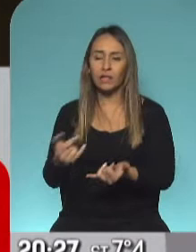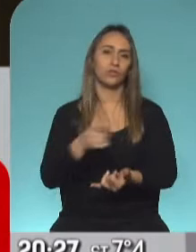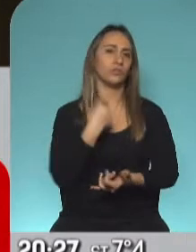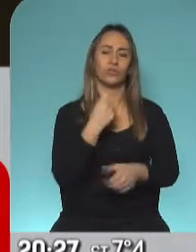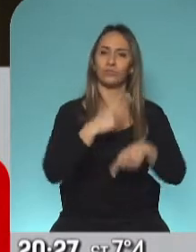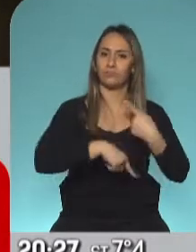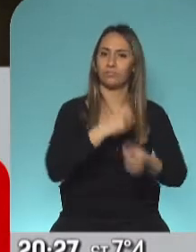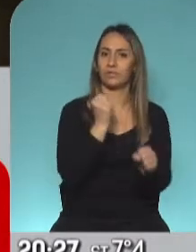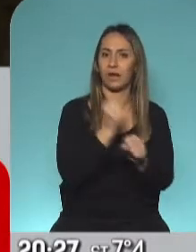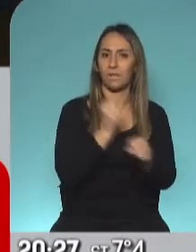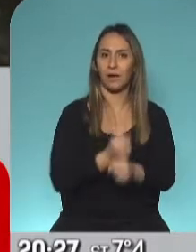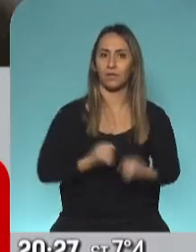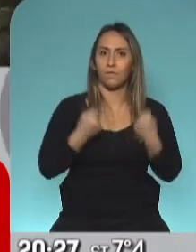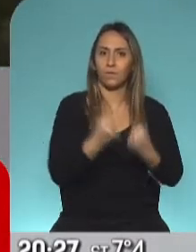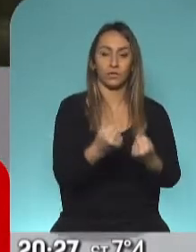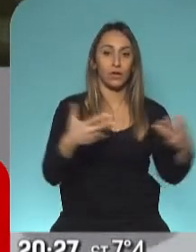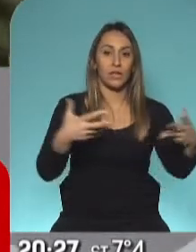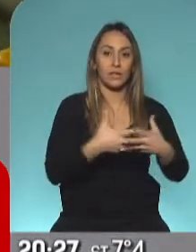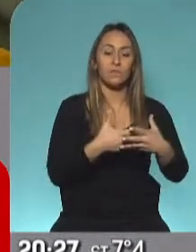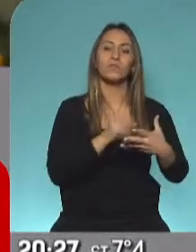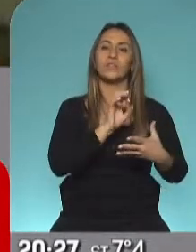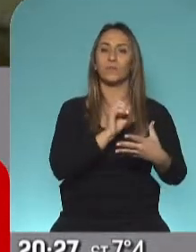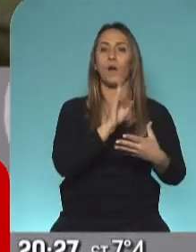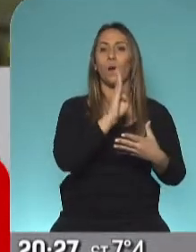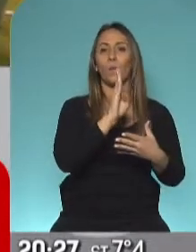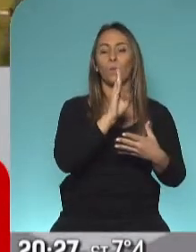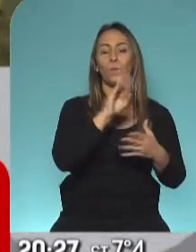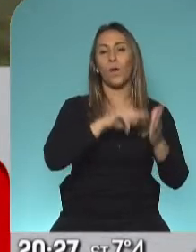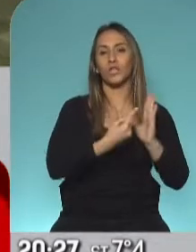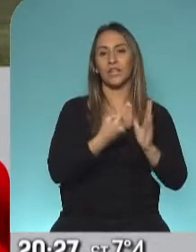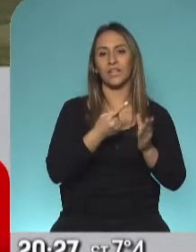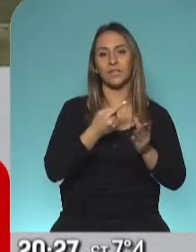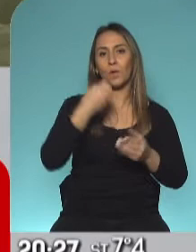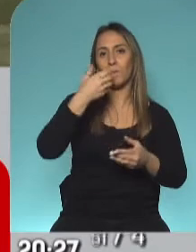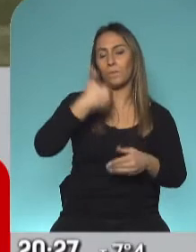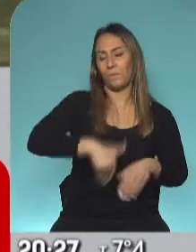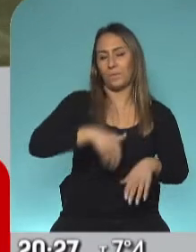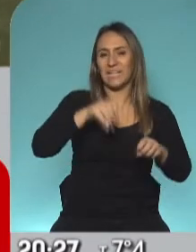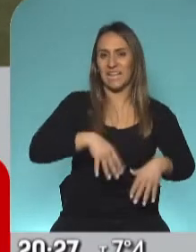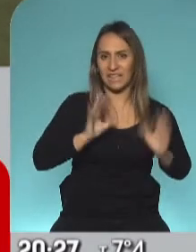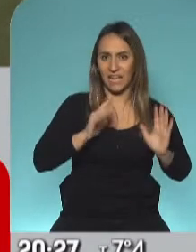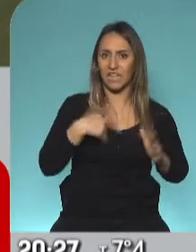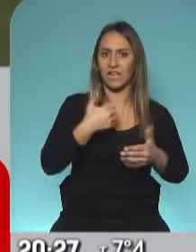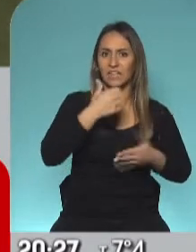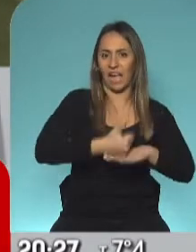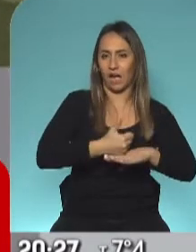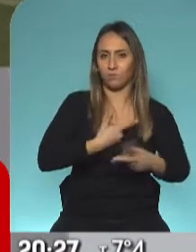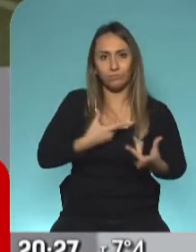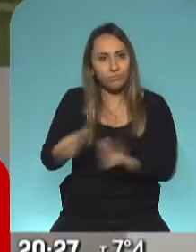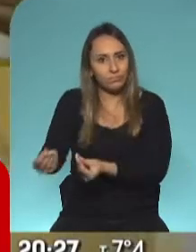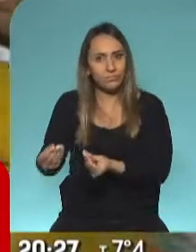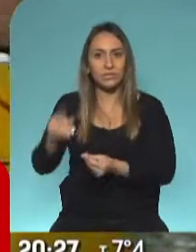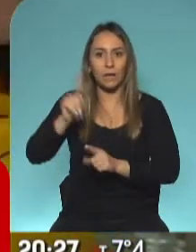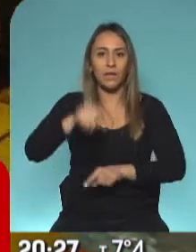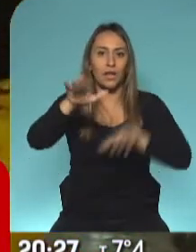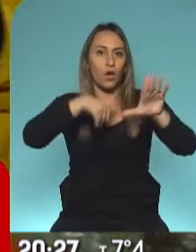de este equipo de buenos aires- presentes y también con todo el apoyo de los voluntarios que se suman y recibiendo y convocando a